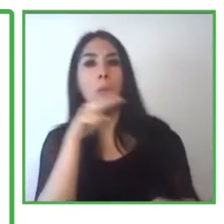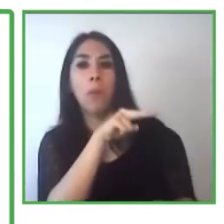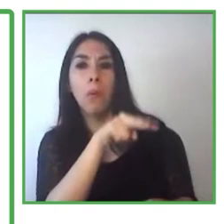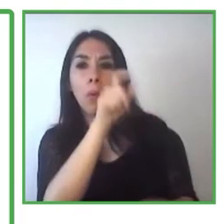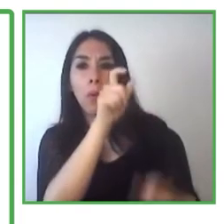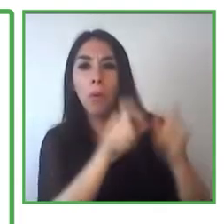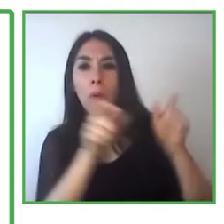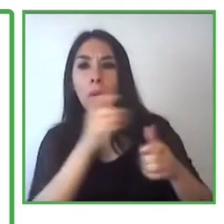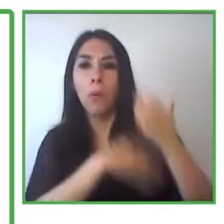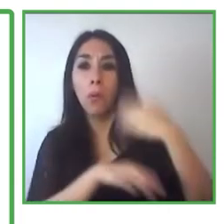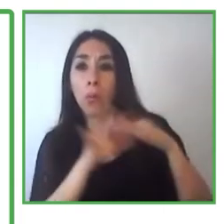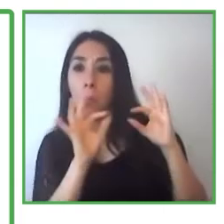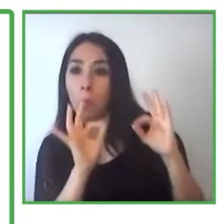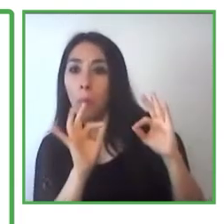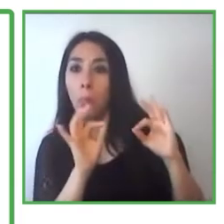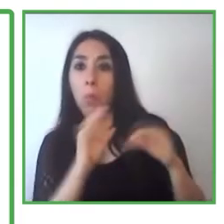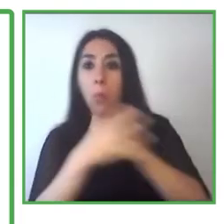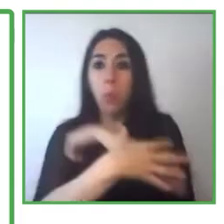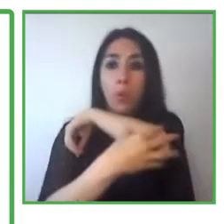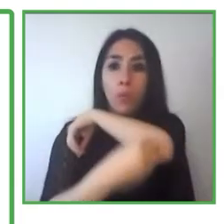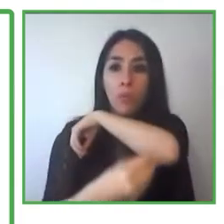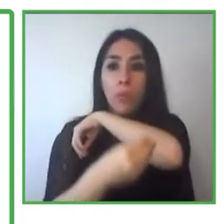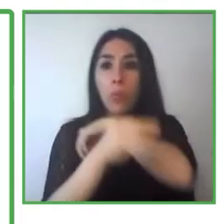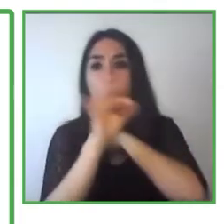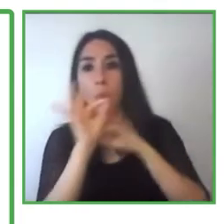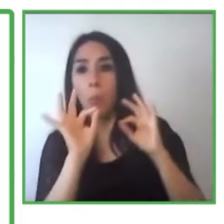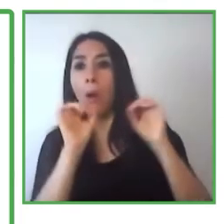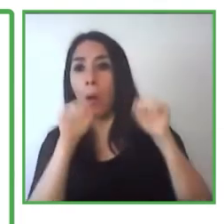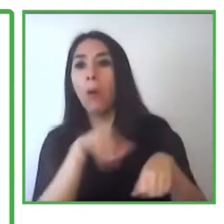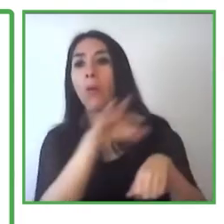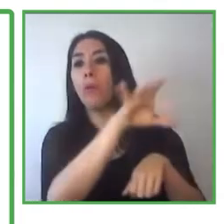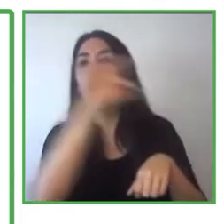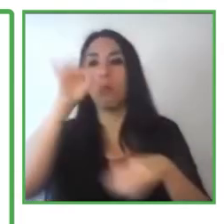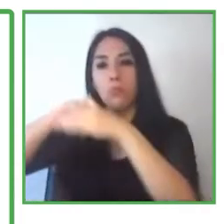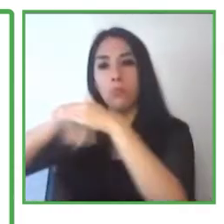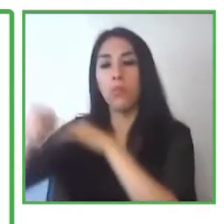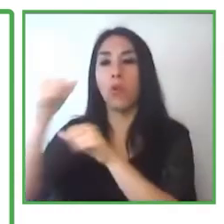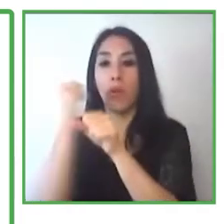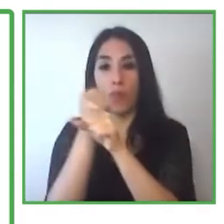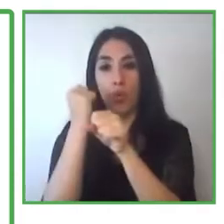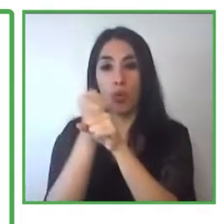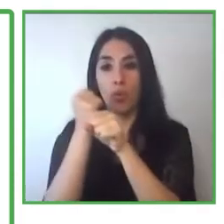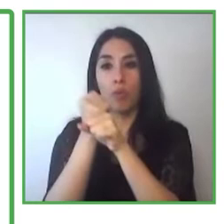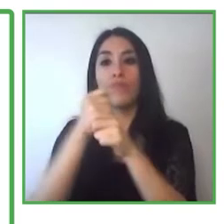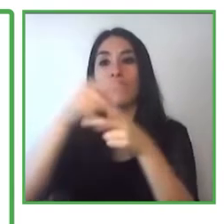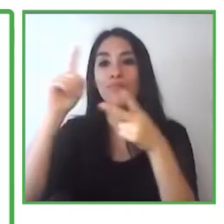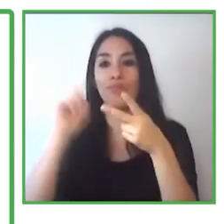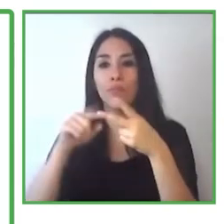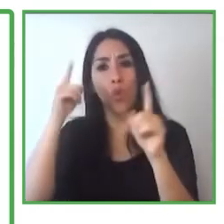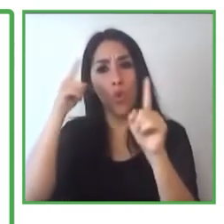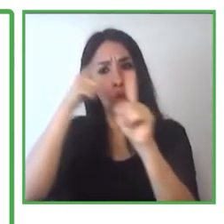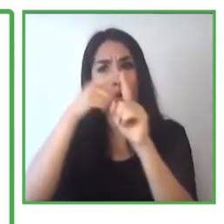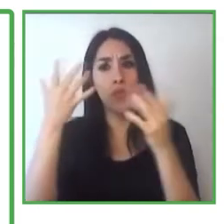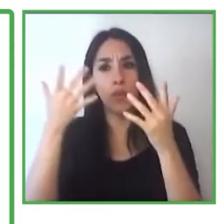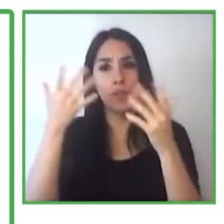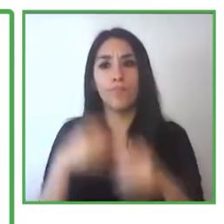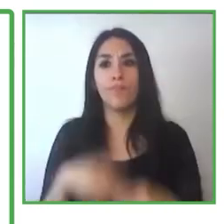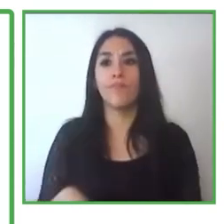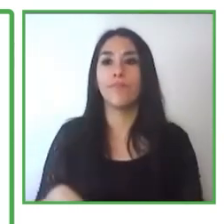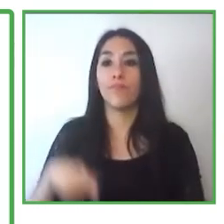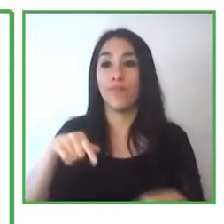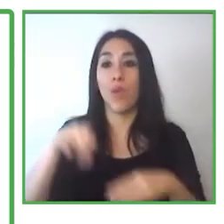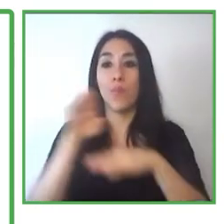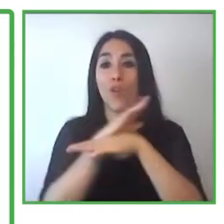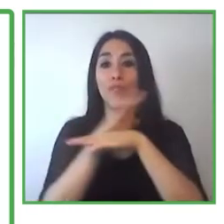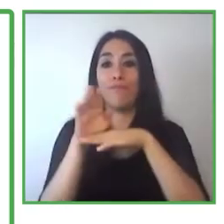si no nos formulamos este segundo objetivo con las empresas y entender que este programa es un programa que de por sí es un programa